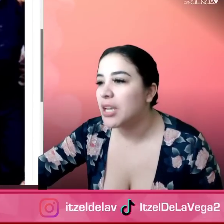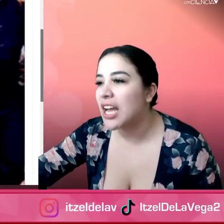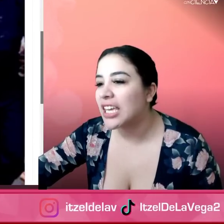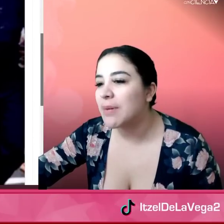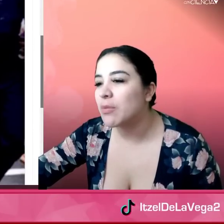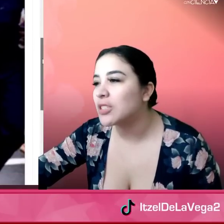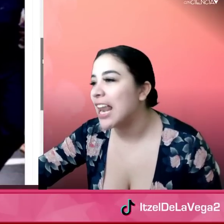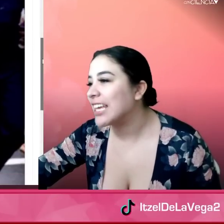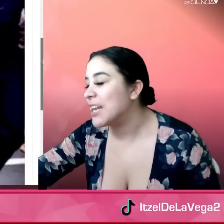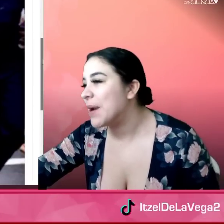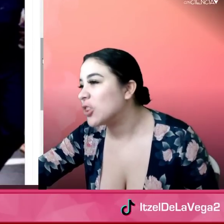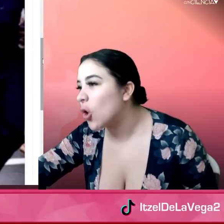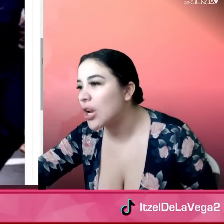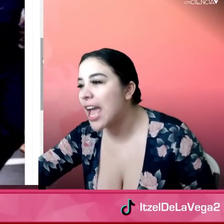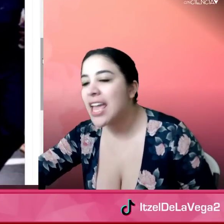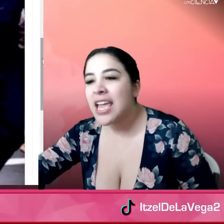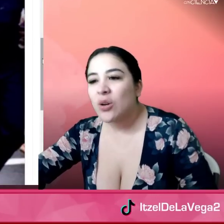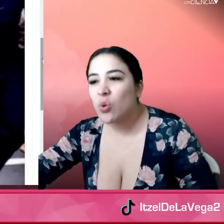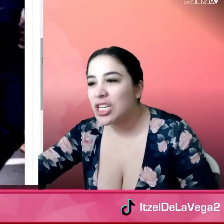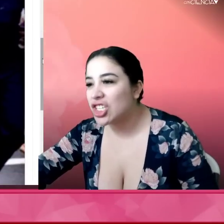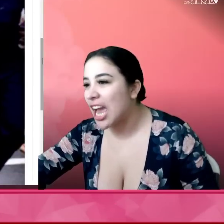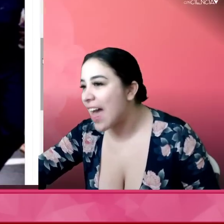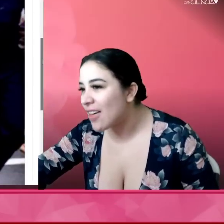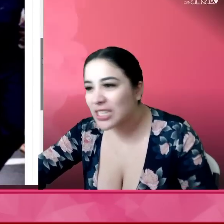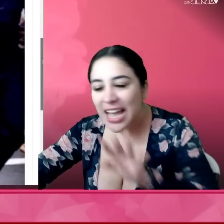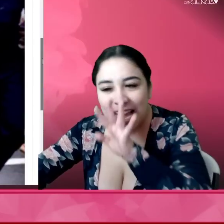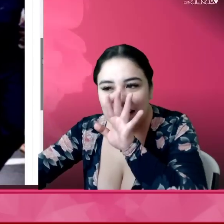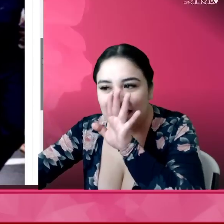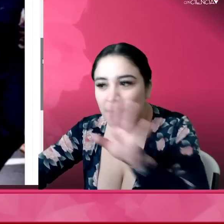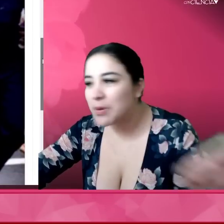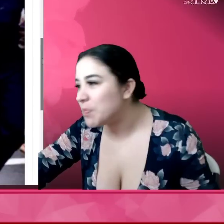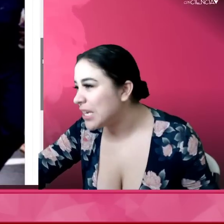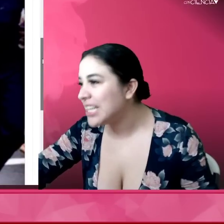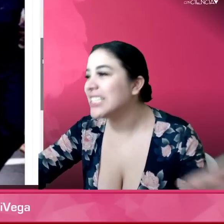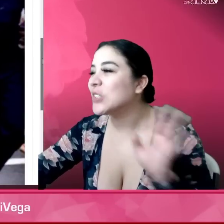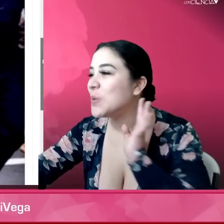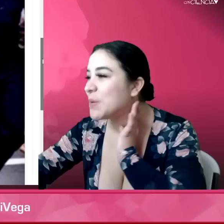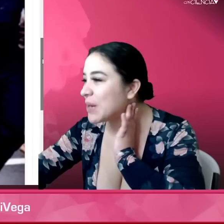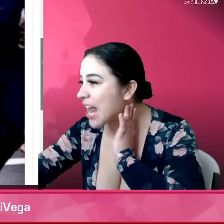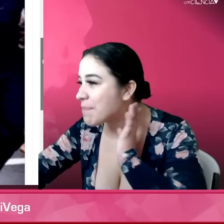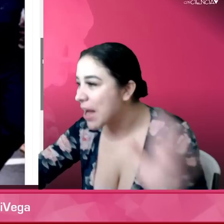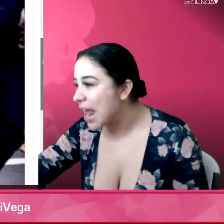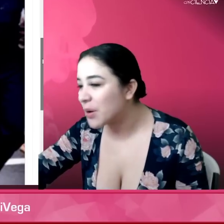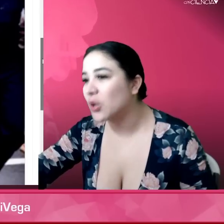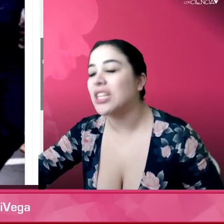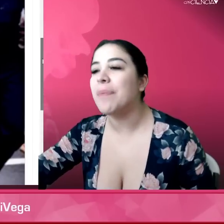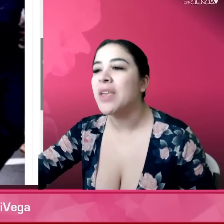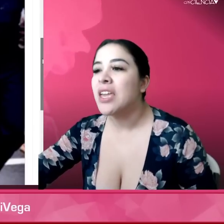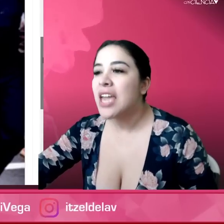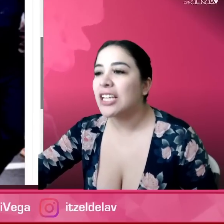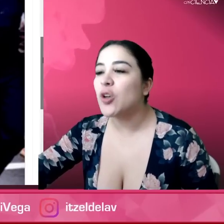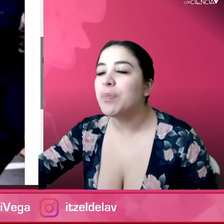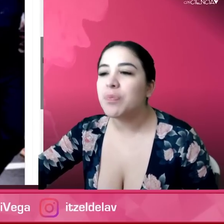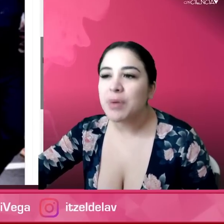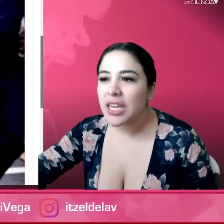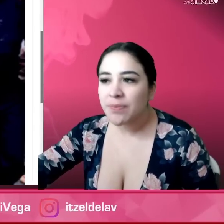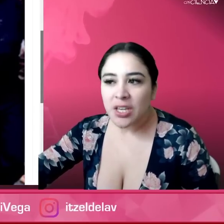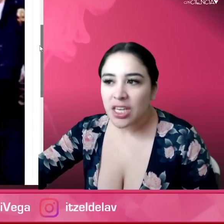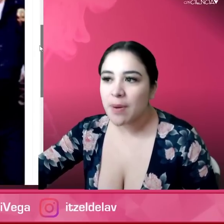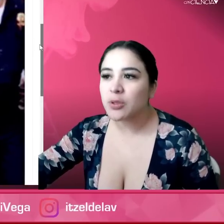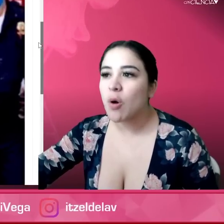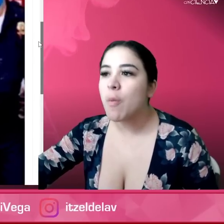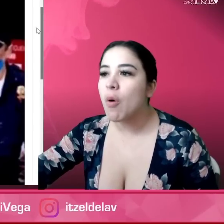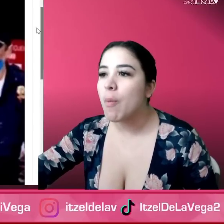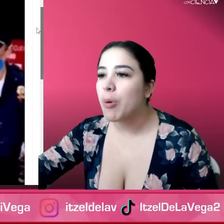escuchan miren Aquí vemos a la gilbertona O sea echa pipí discúlpe la palabrota hecho